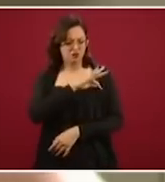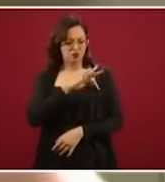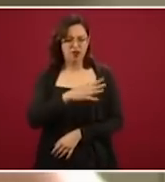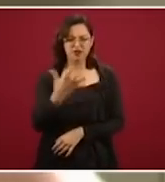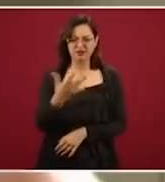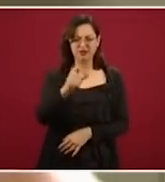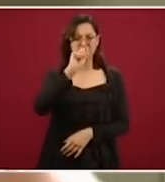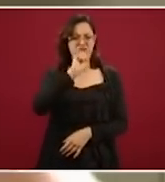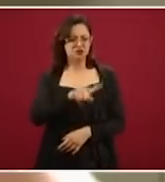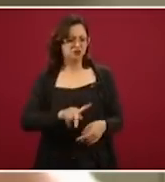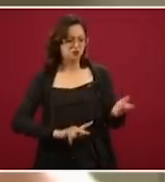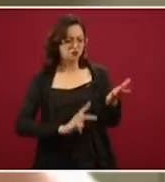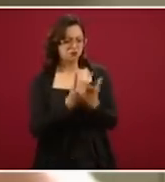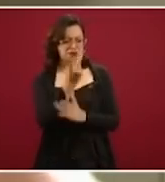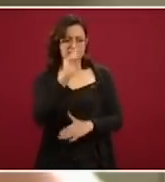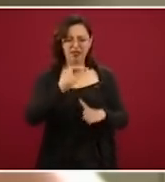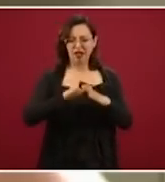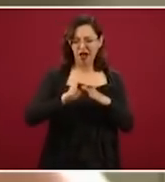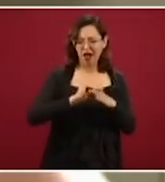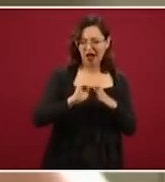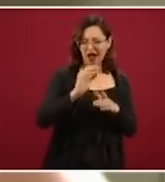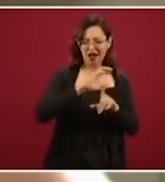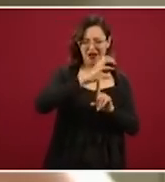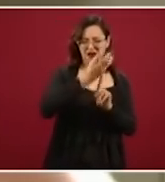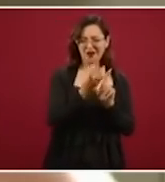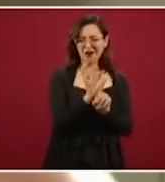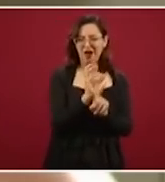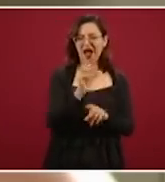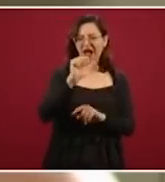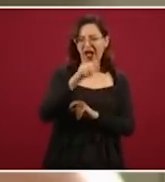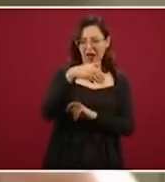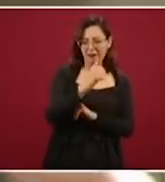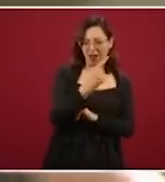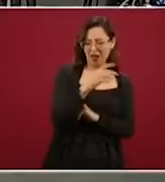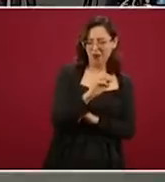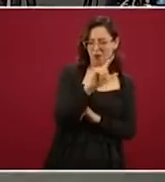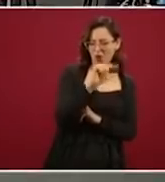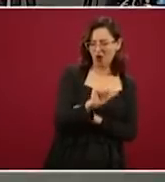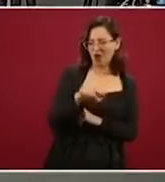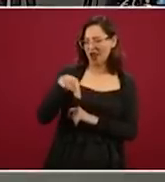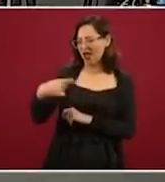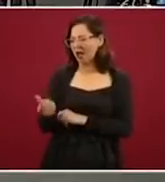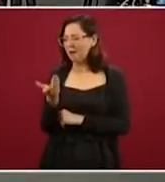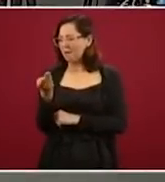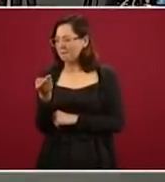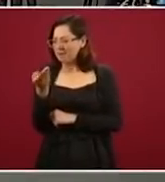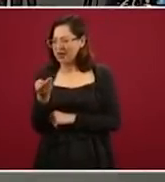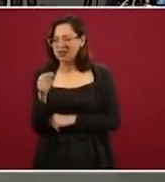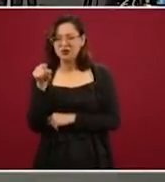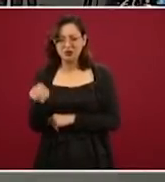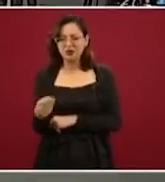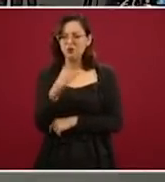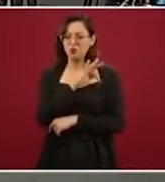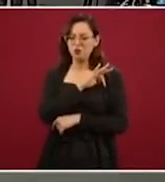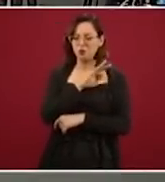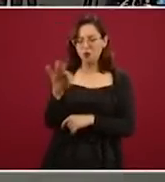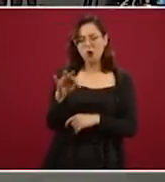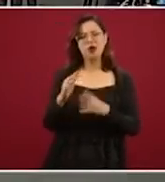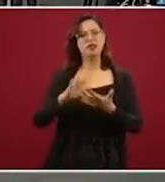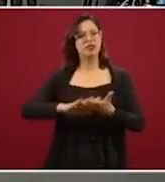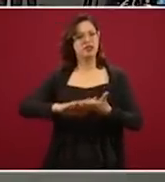de cultivos y que no hubiera tanta violencia, sobre todo en Guerrero.